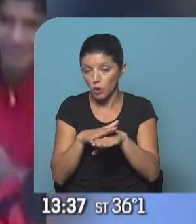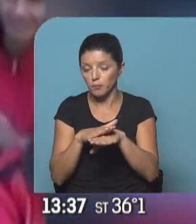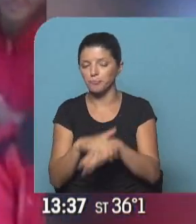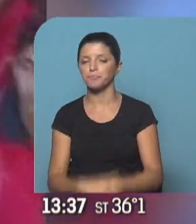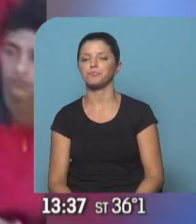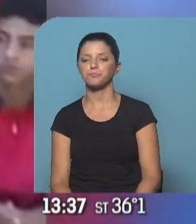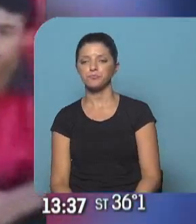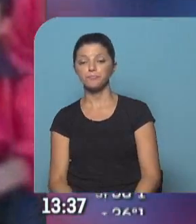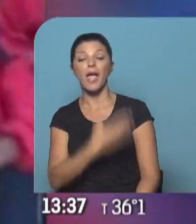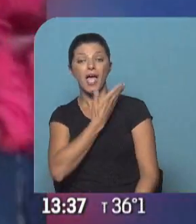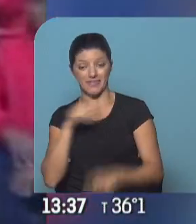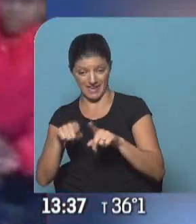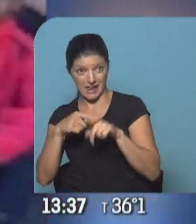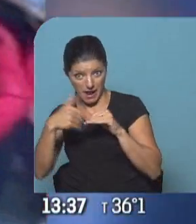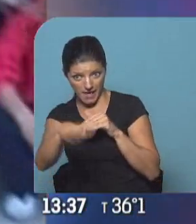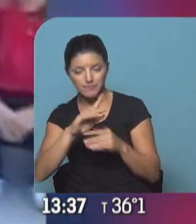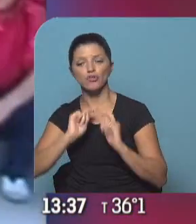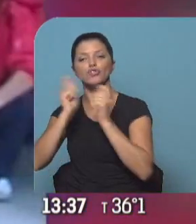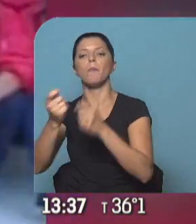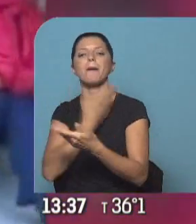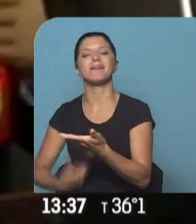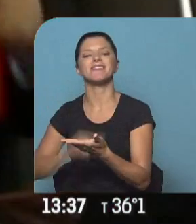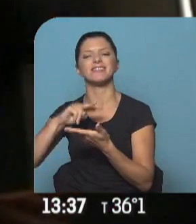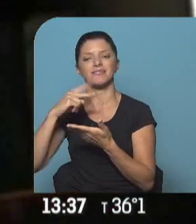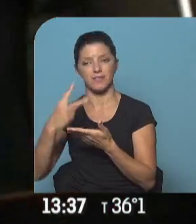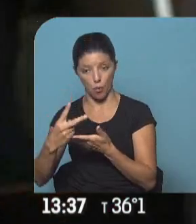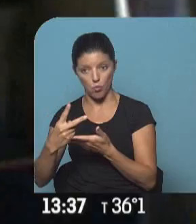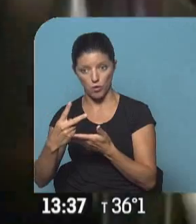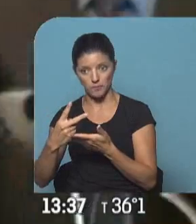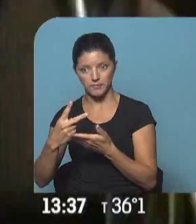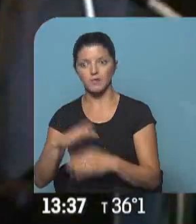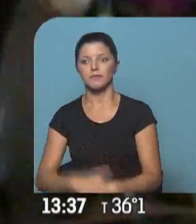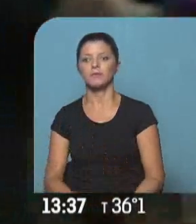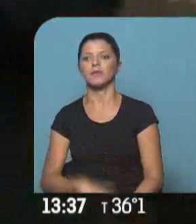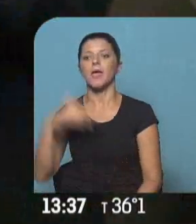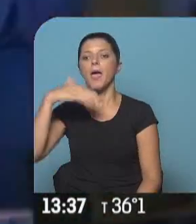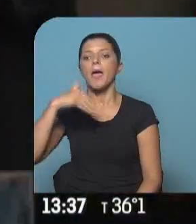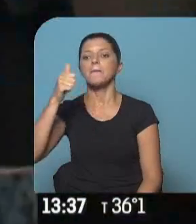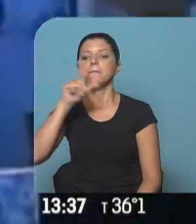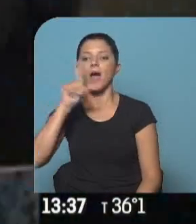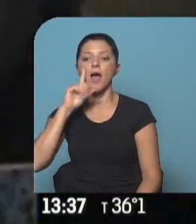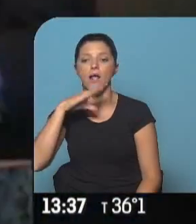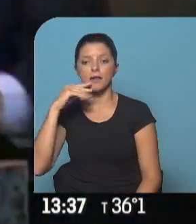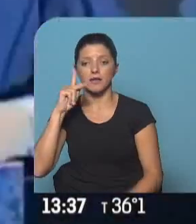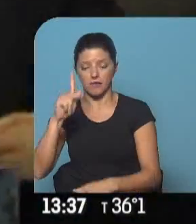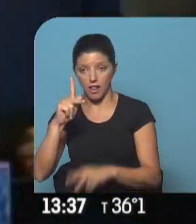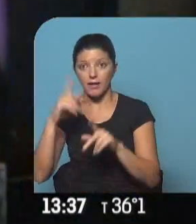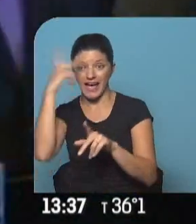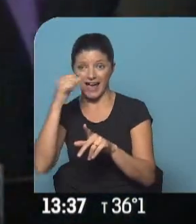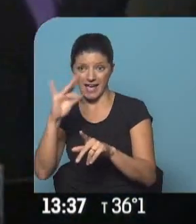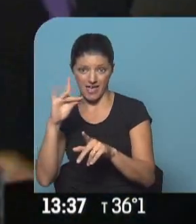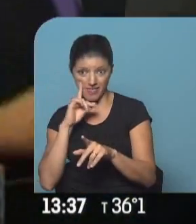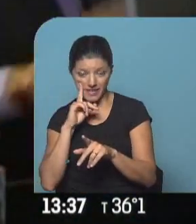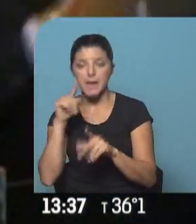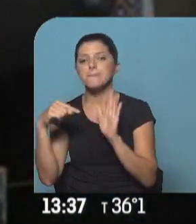gobierno quedó desde entonces en manos del vicepresidente Abdrabbuh Mansur Hadi, pero su administración no fue aceptada